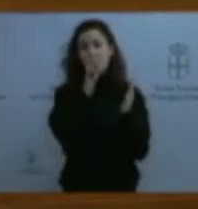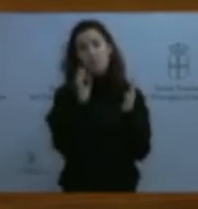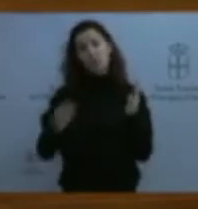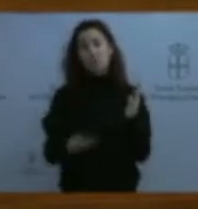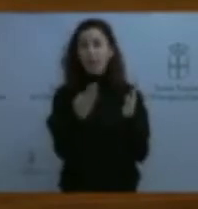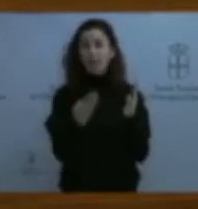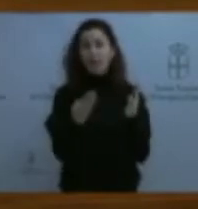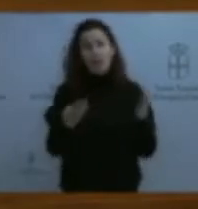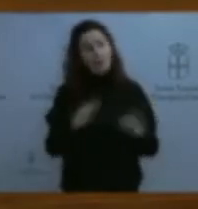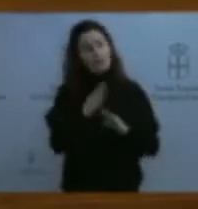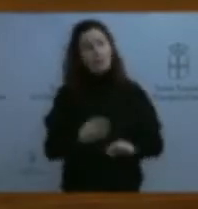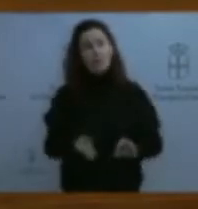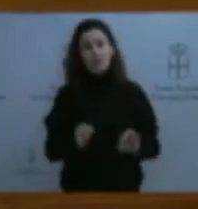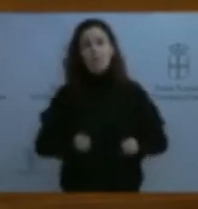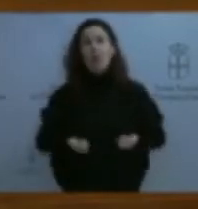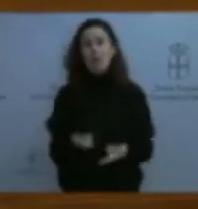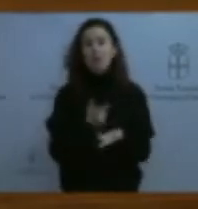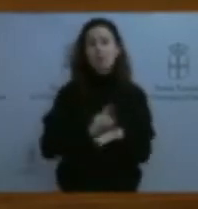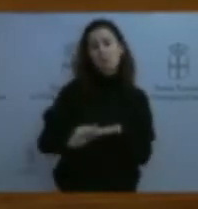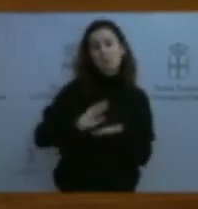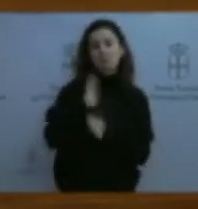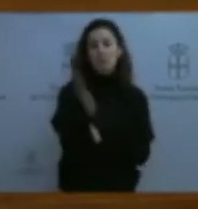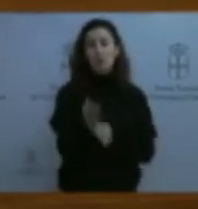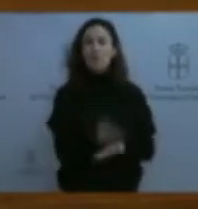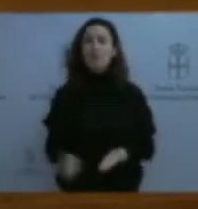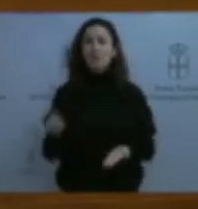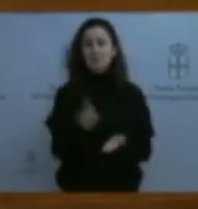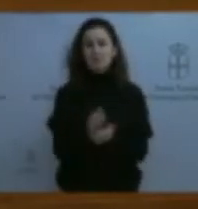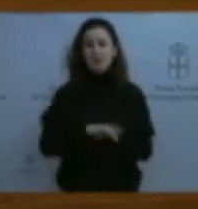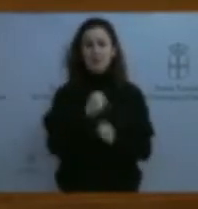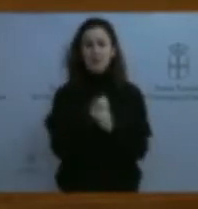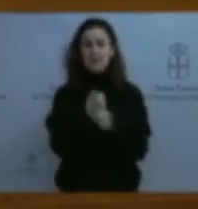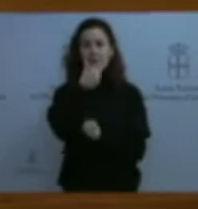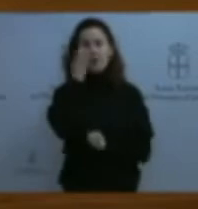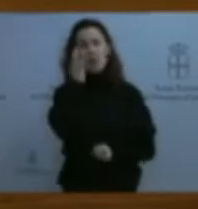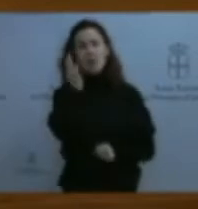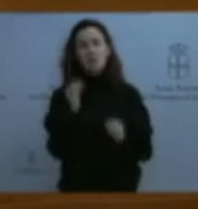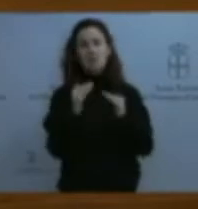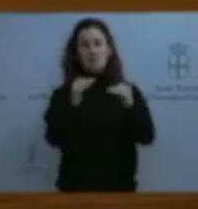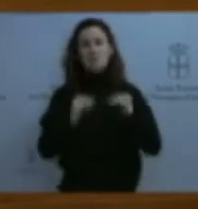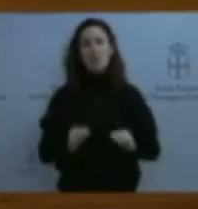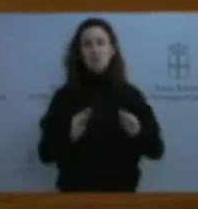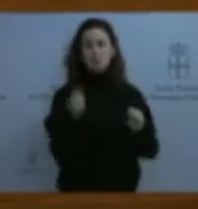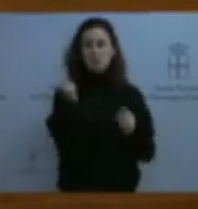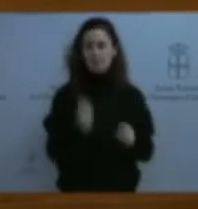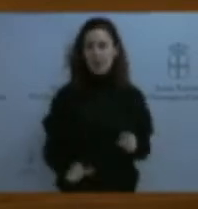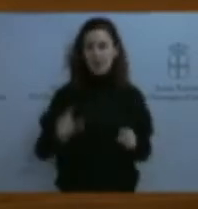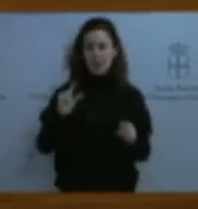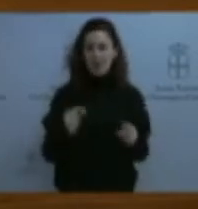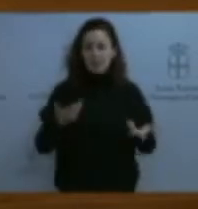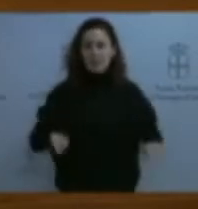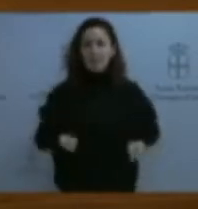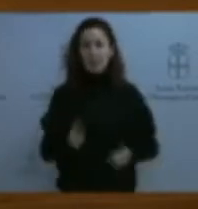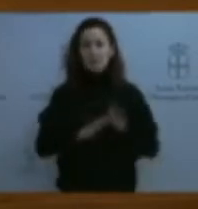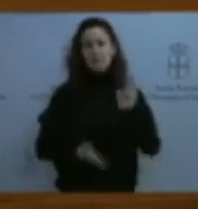también estos costes repercuten una vez más en trabajadores y trabajadoras. Miren, en algunos casos costes